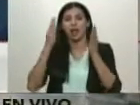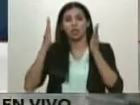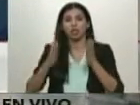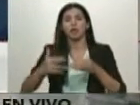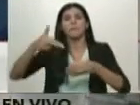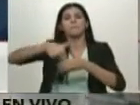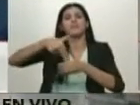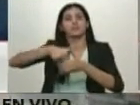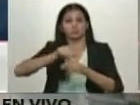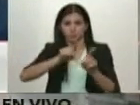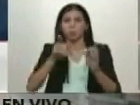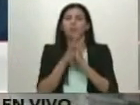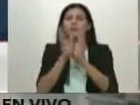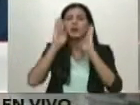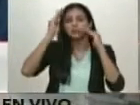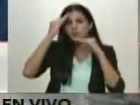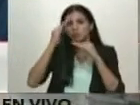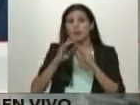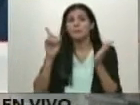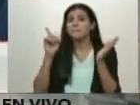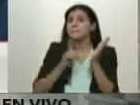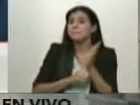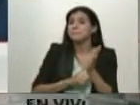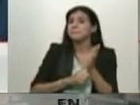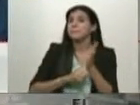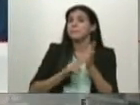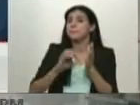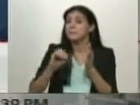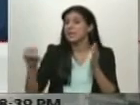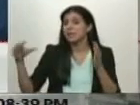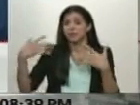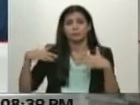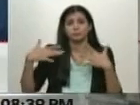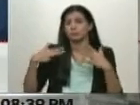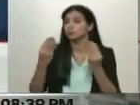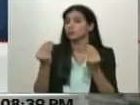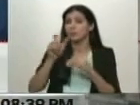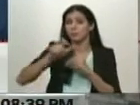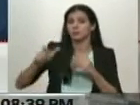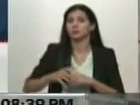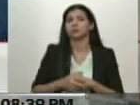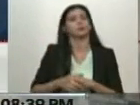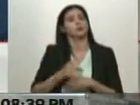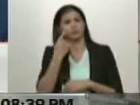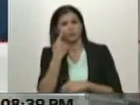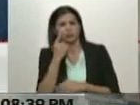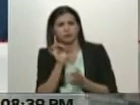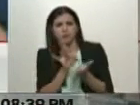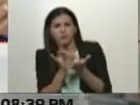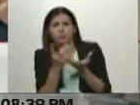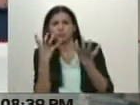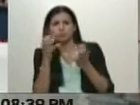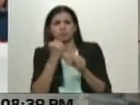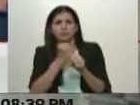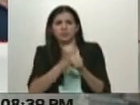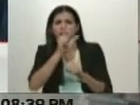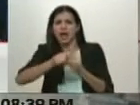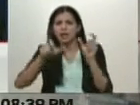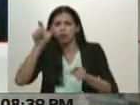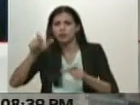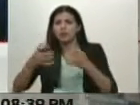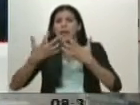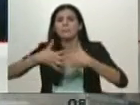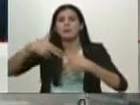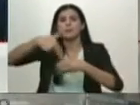escúchenme. Miles de trabajadores. Estuve viendo que despidieron varios miles de trabajadores en la empresa petrolera